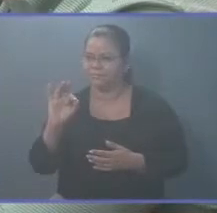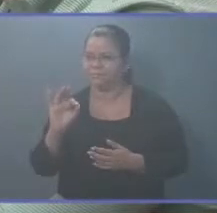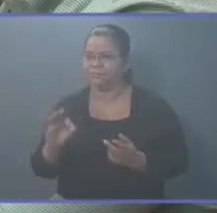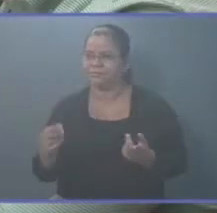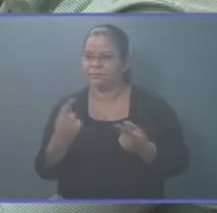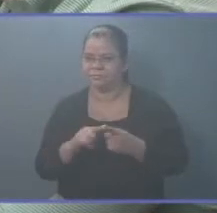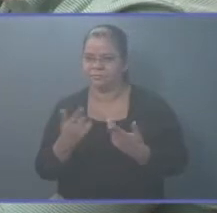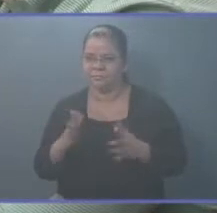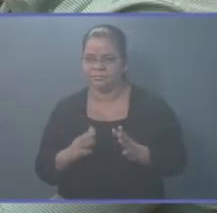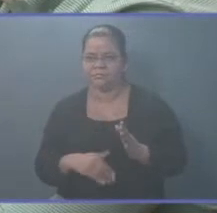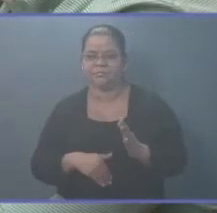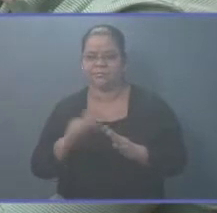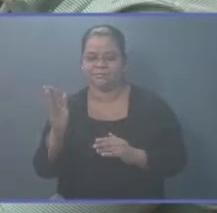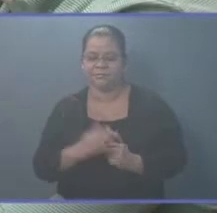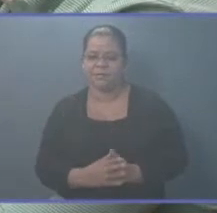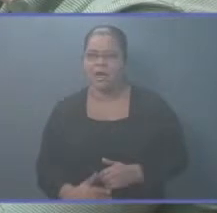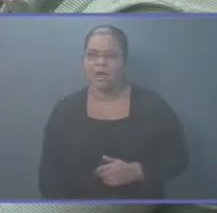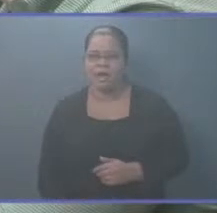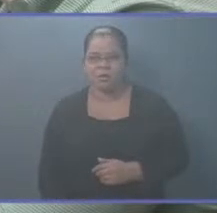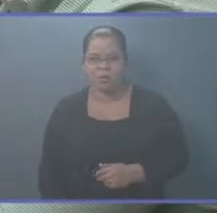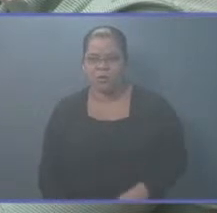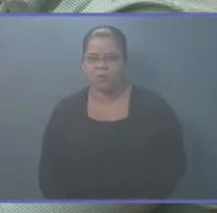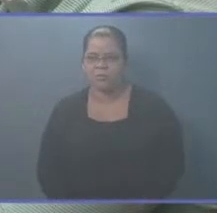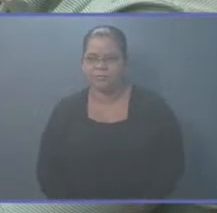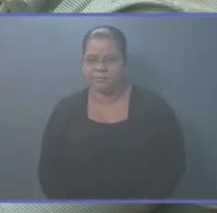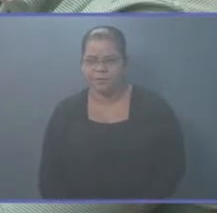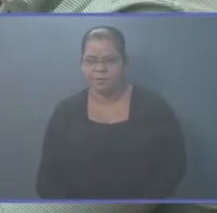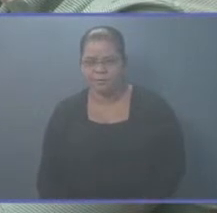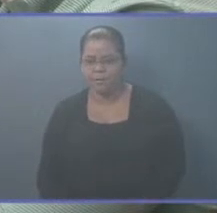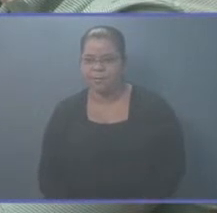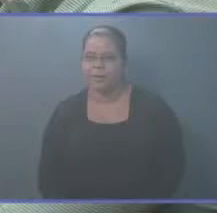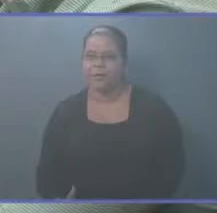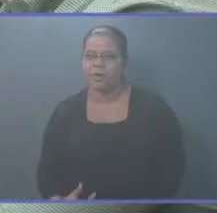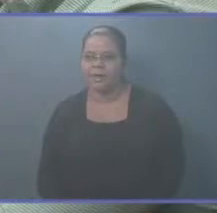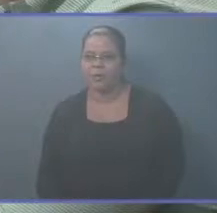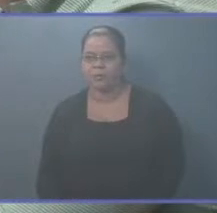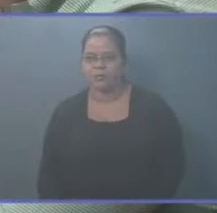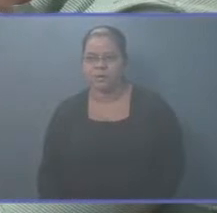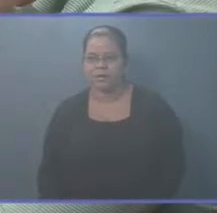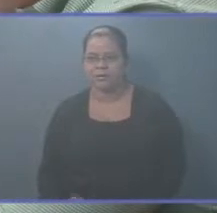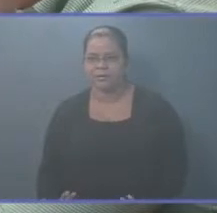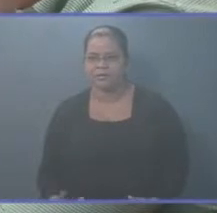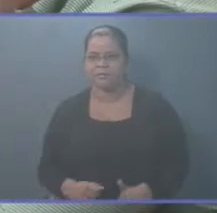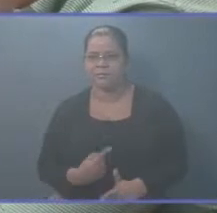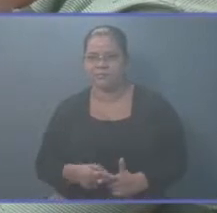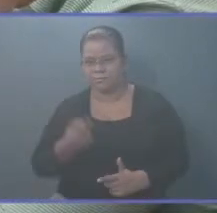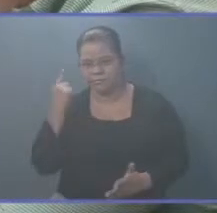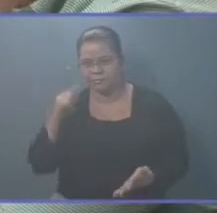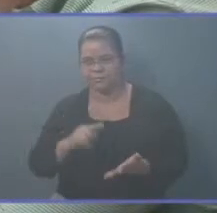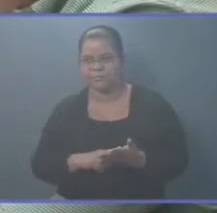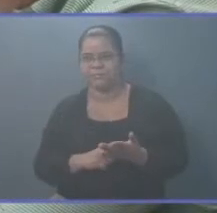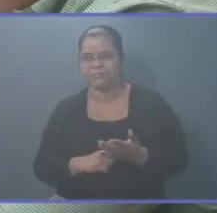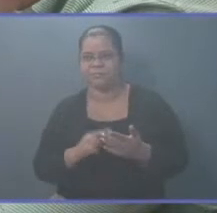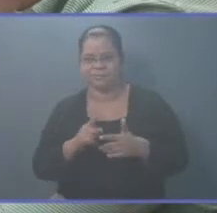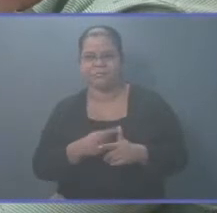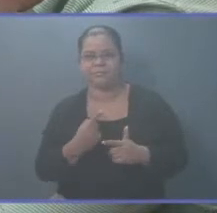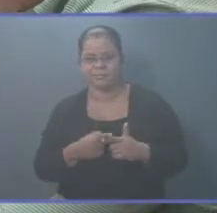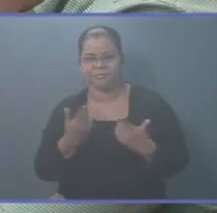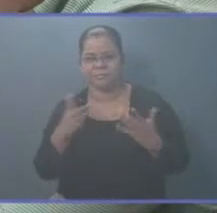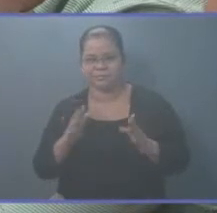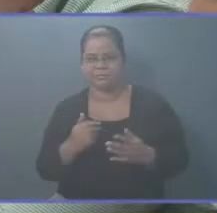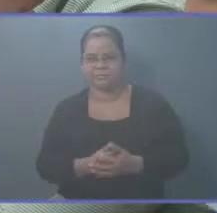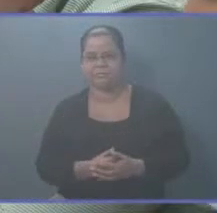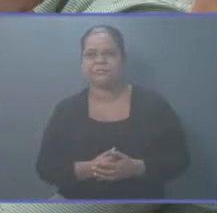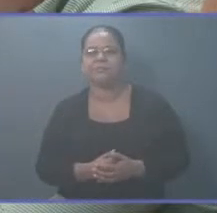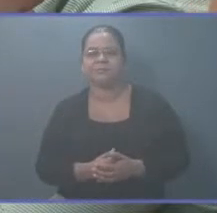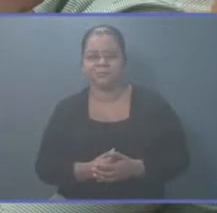es completamente diferente. Que el acta que levantó en el incidente